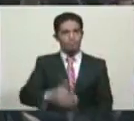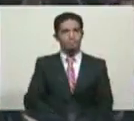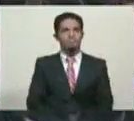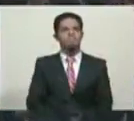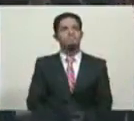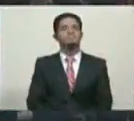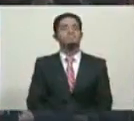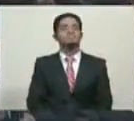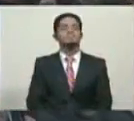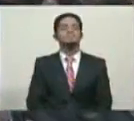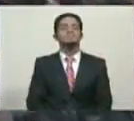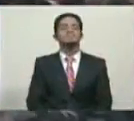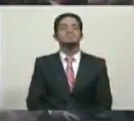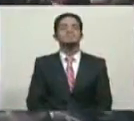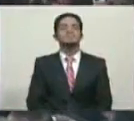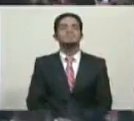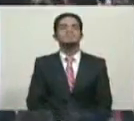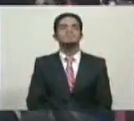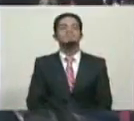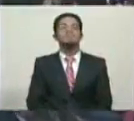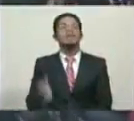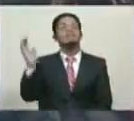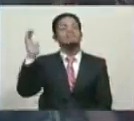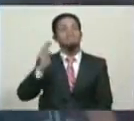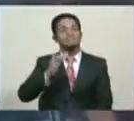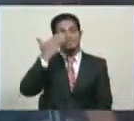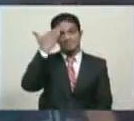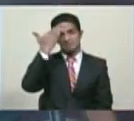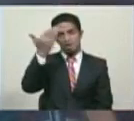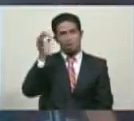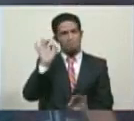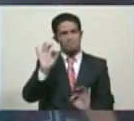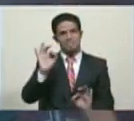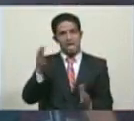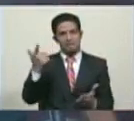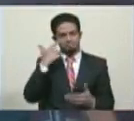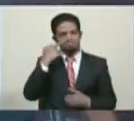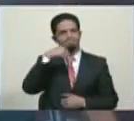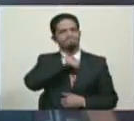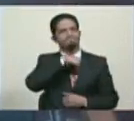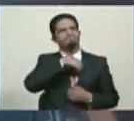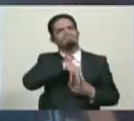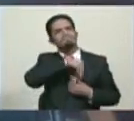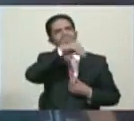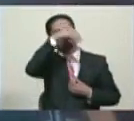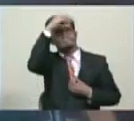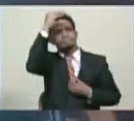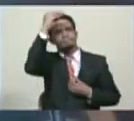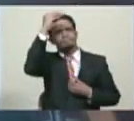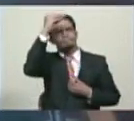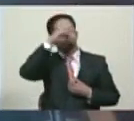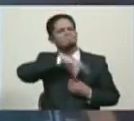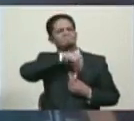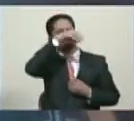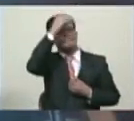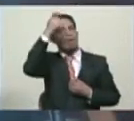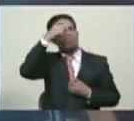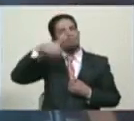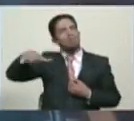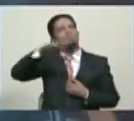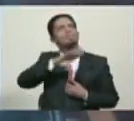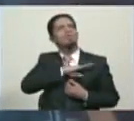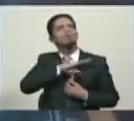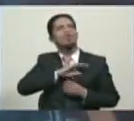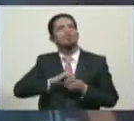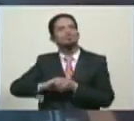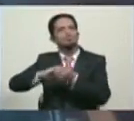Traigo un saludo especial desde el alma de los pueblos de Trujillo,